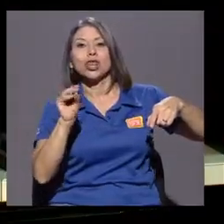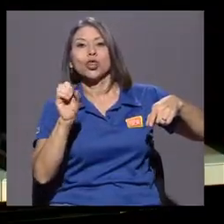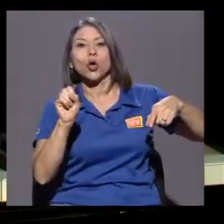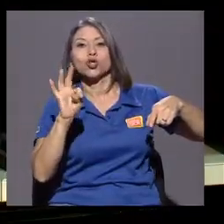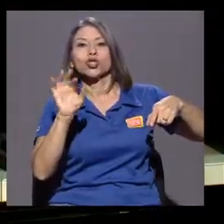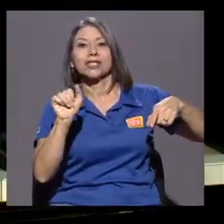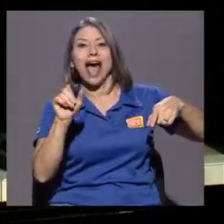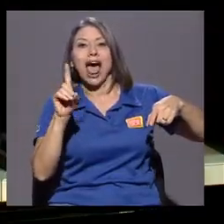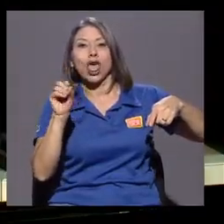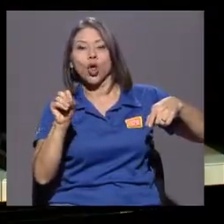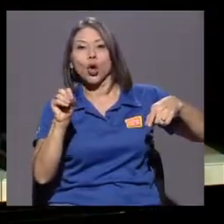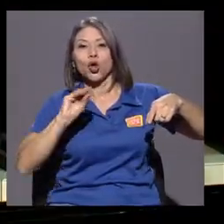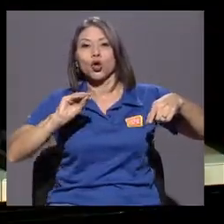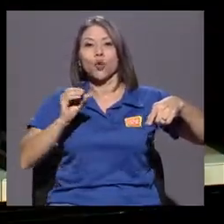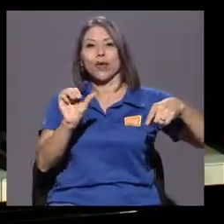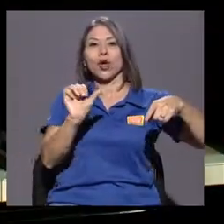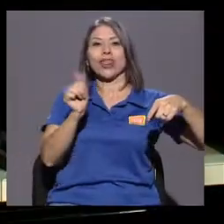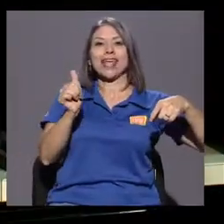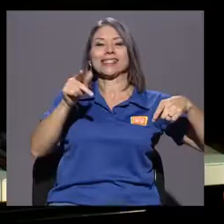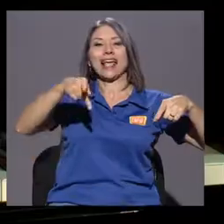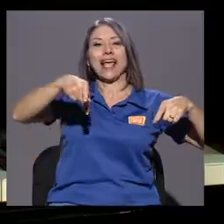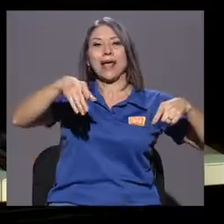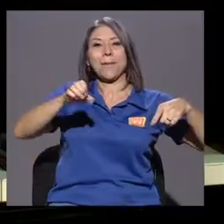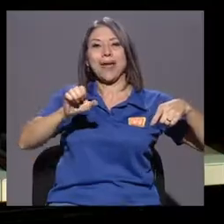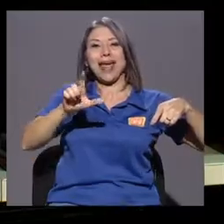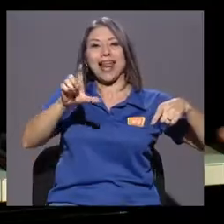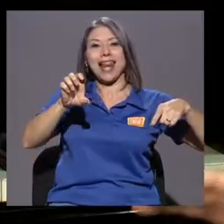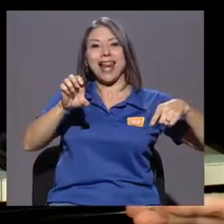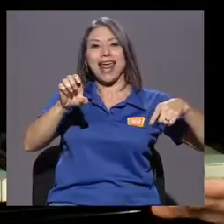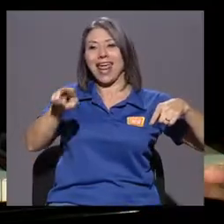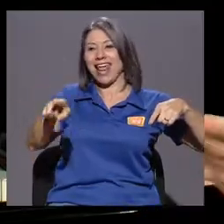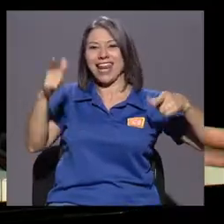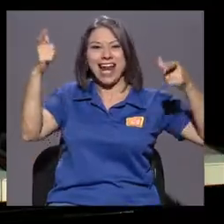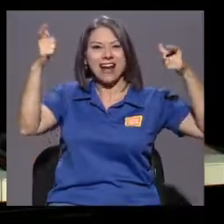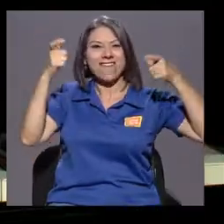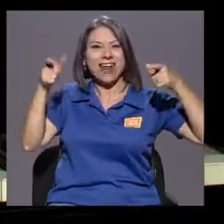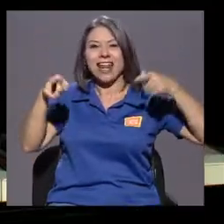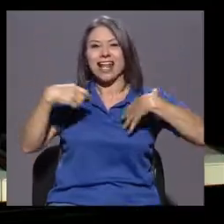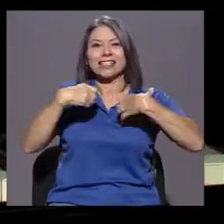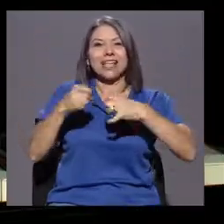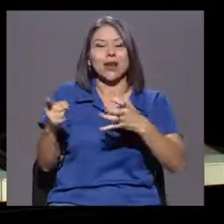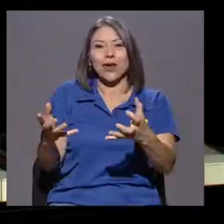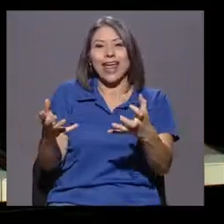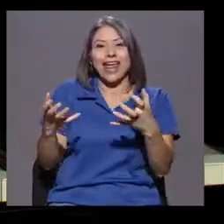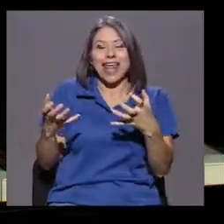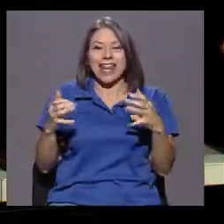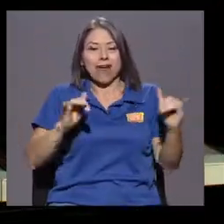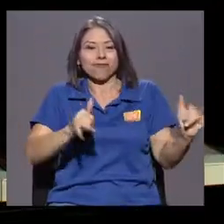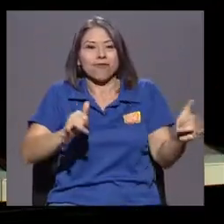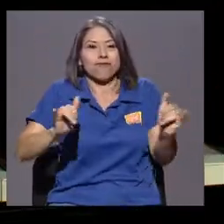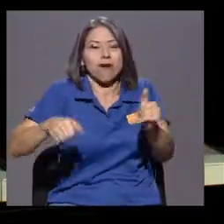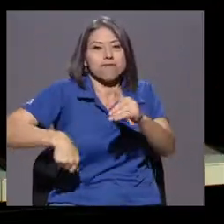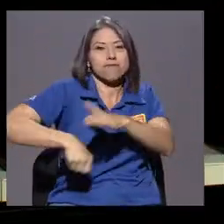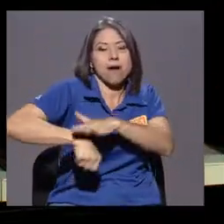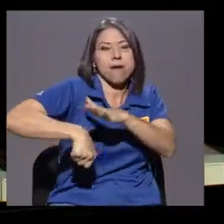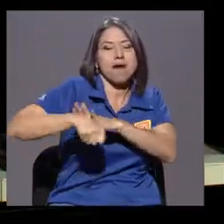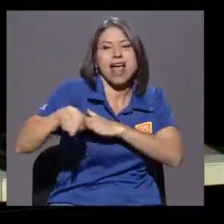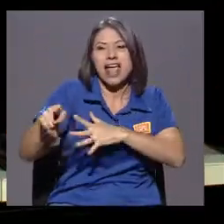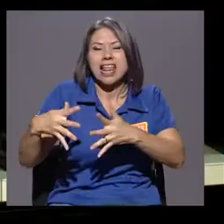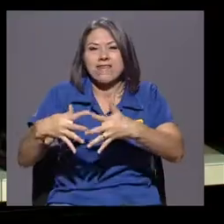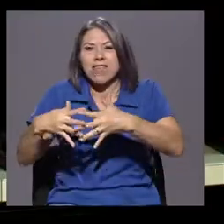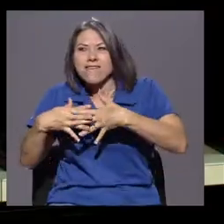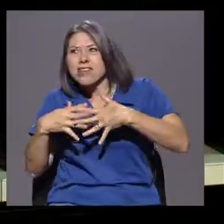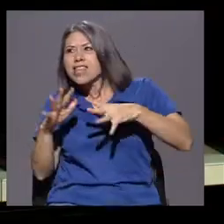se movía como le daba la real gana porque de él el rey entonces era todocampista defendía